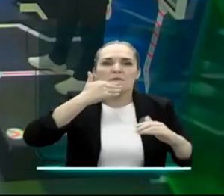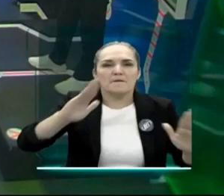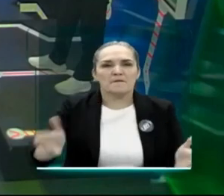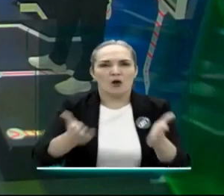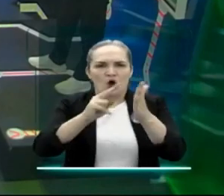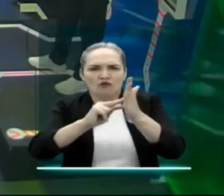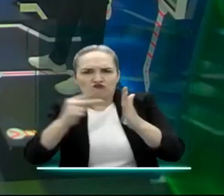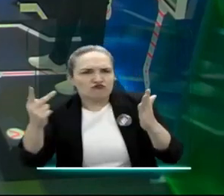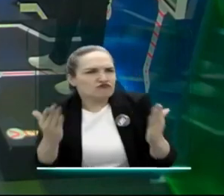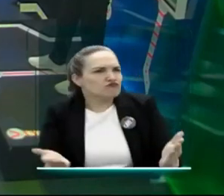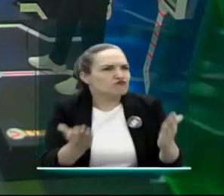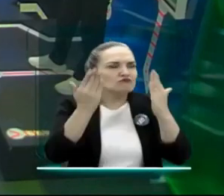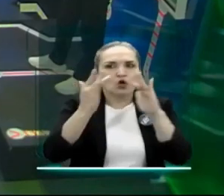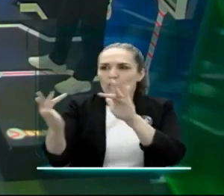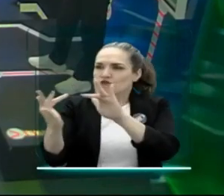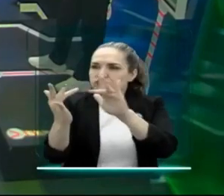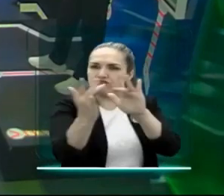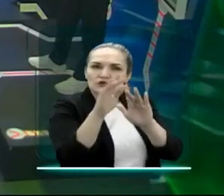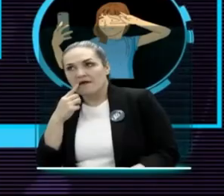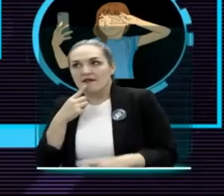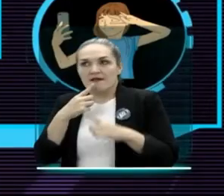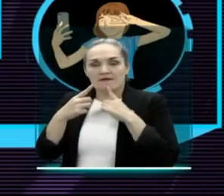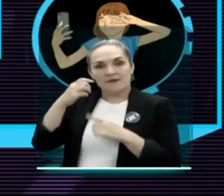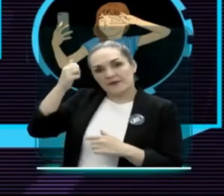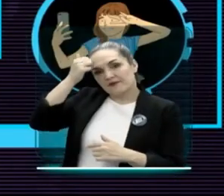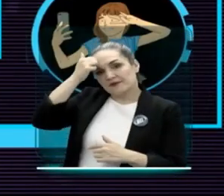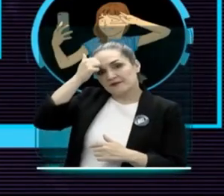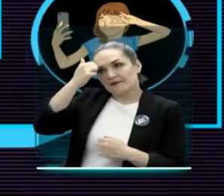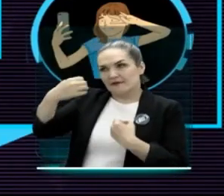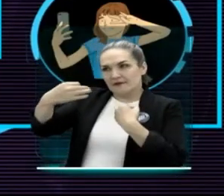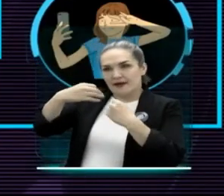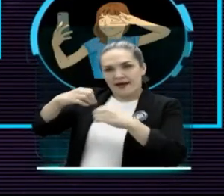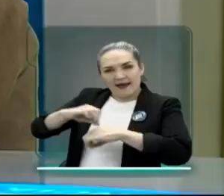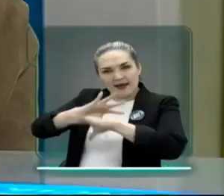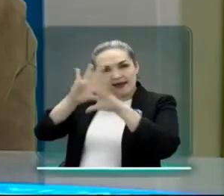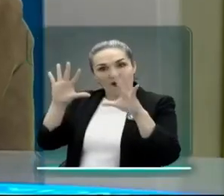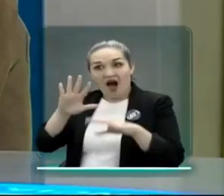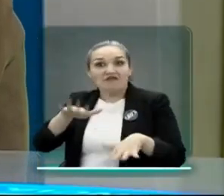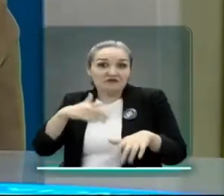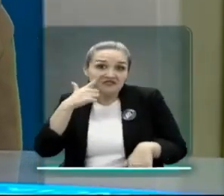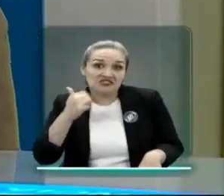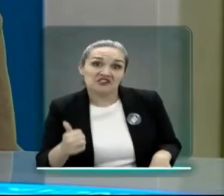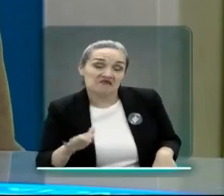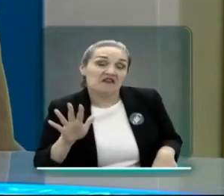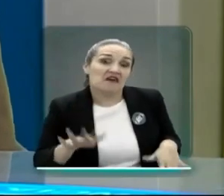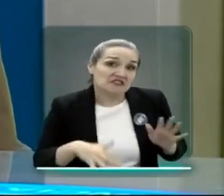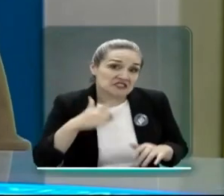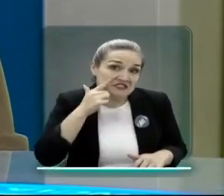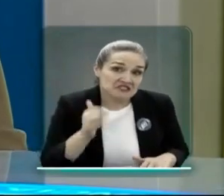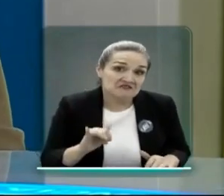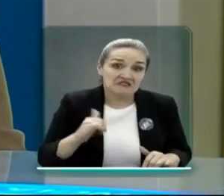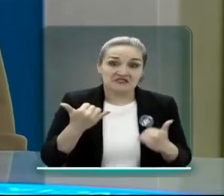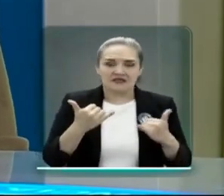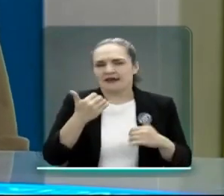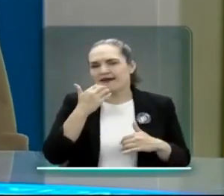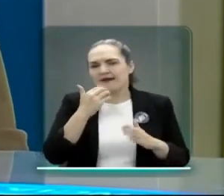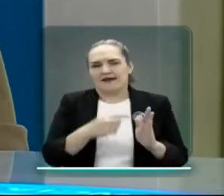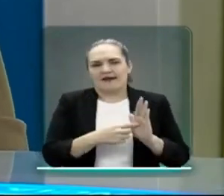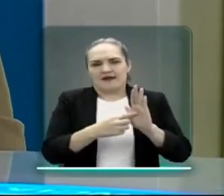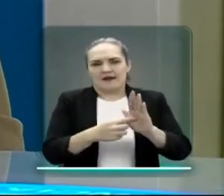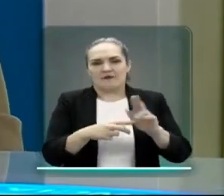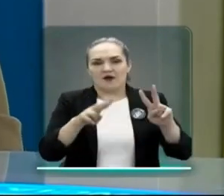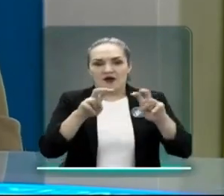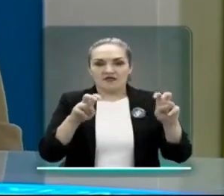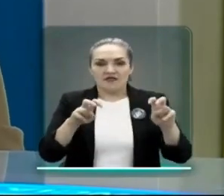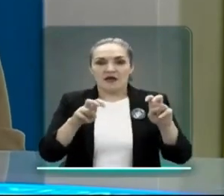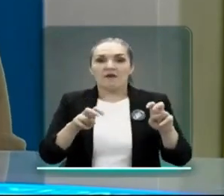los papás, hablar con los profesores, para que tengamos claro cuándo son retos chéveres, porque también existen retos chéveres, como por ejemplo limpiar